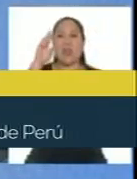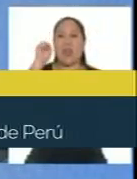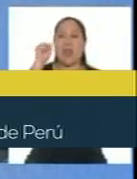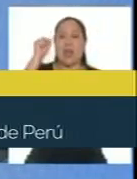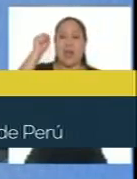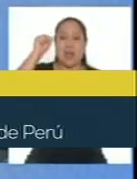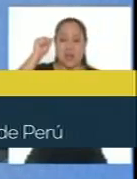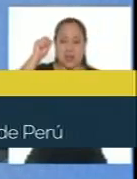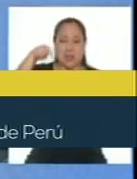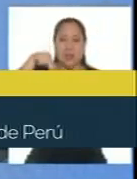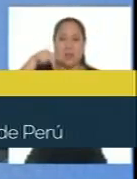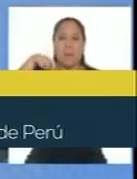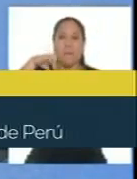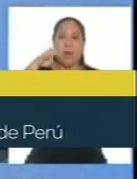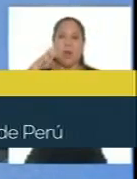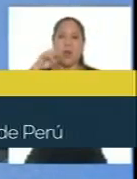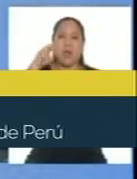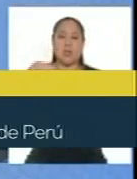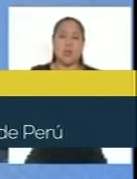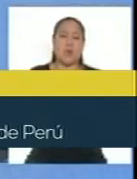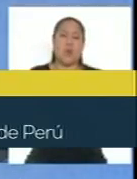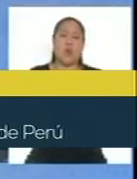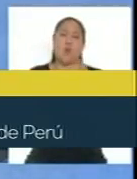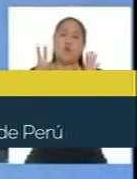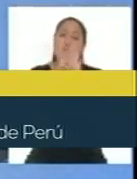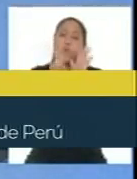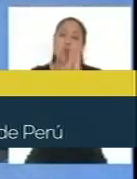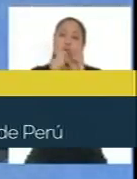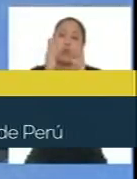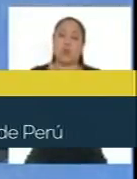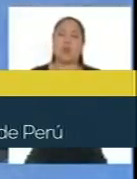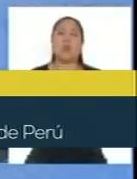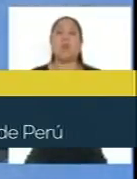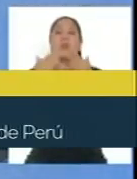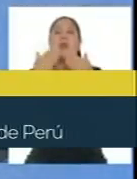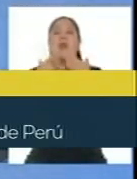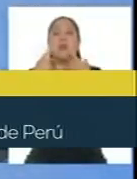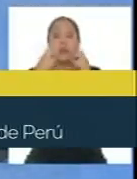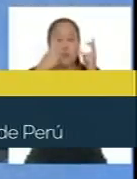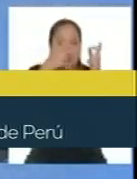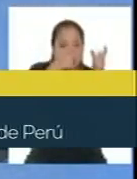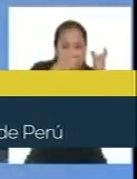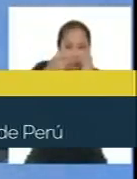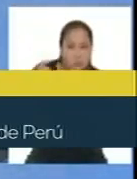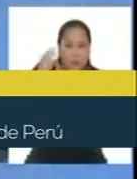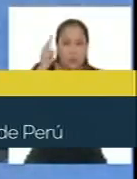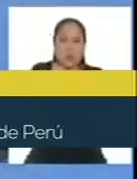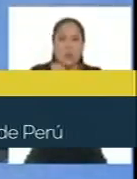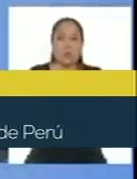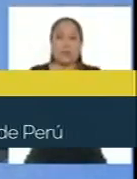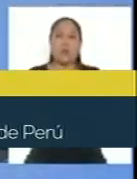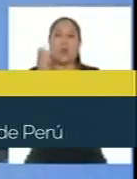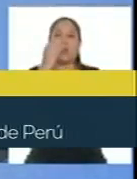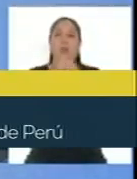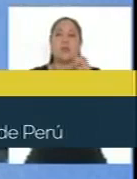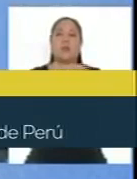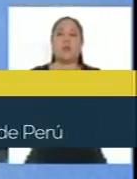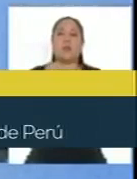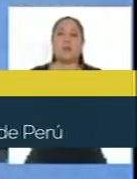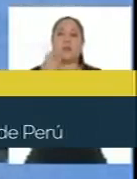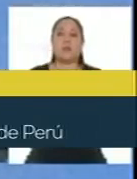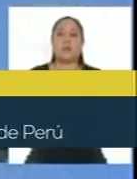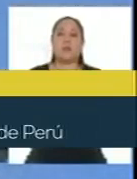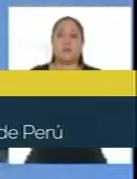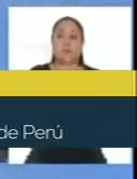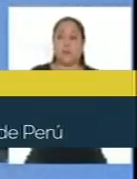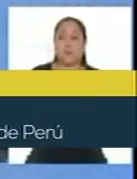sus cientos de voluntarios. Gracias a la Observación Nacional e Internacional,